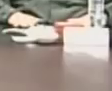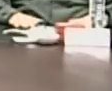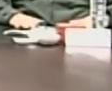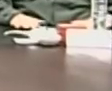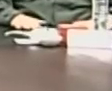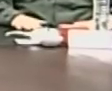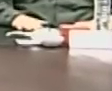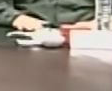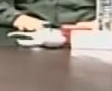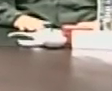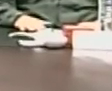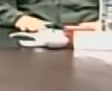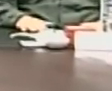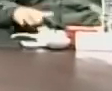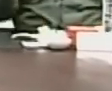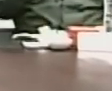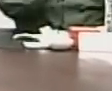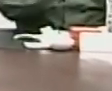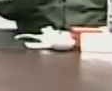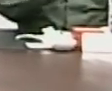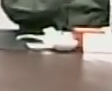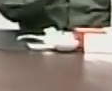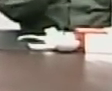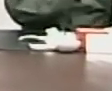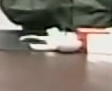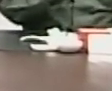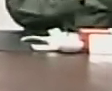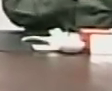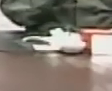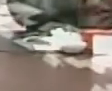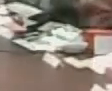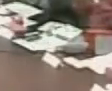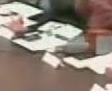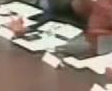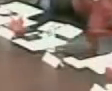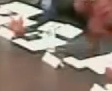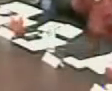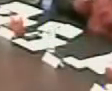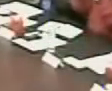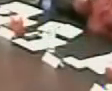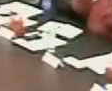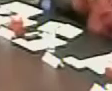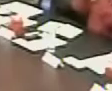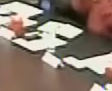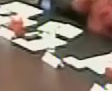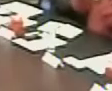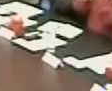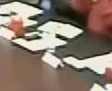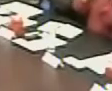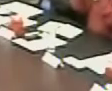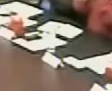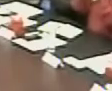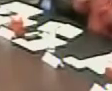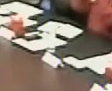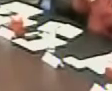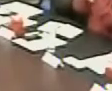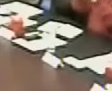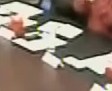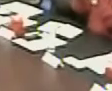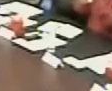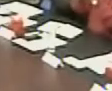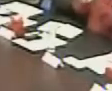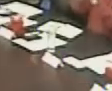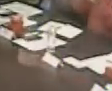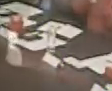Nuestra amada patria, de norte a sur, de este a oeste, todo nuestro amor,